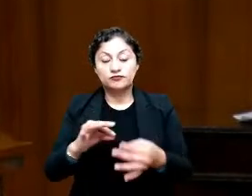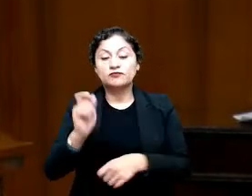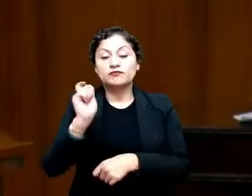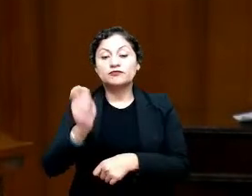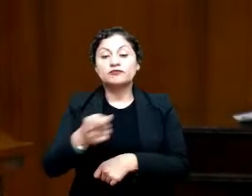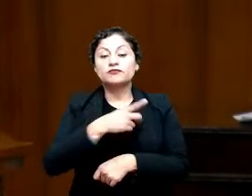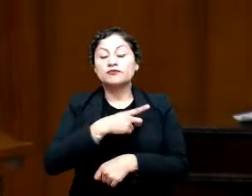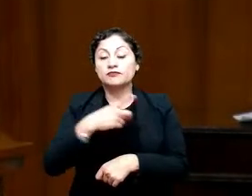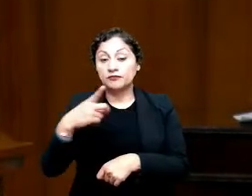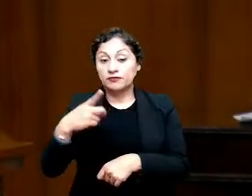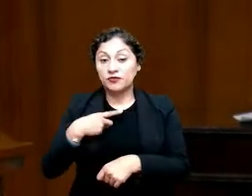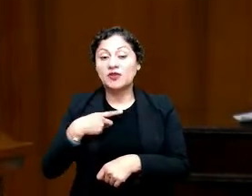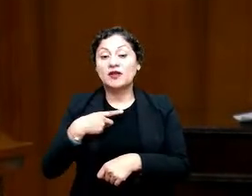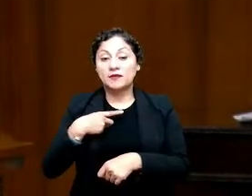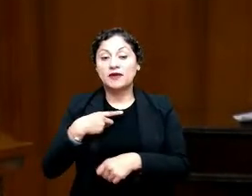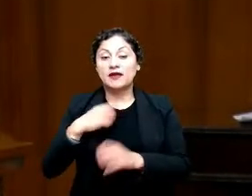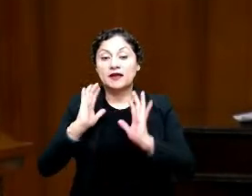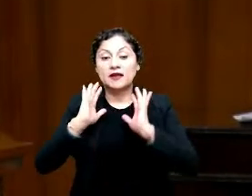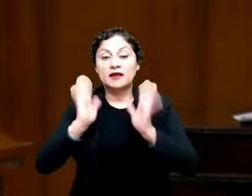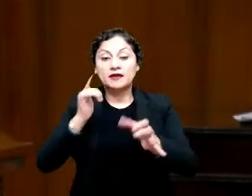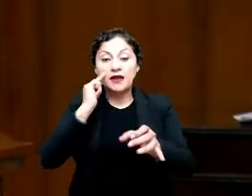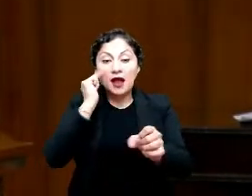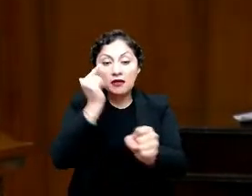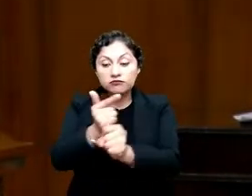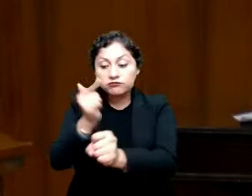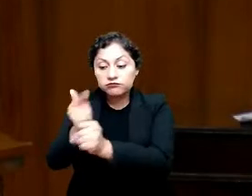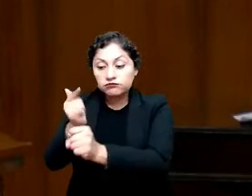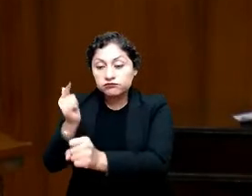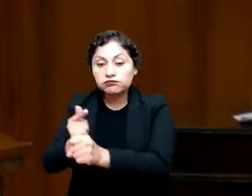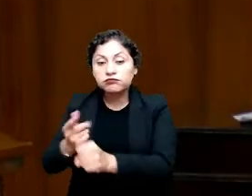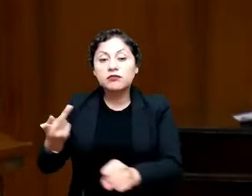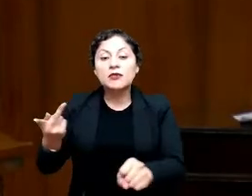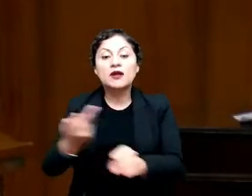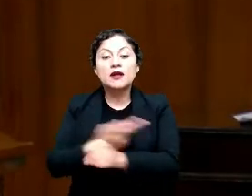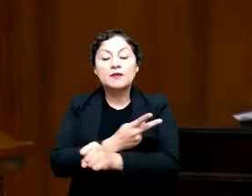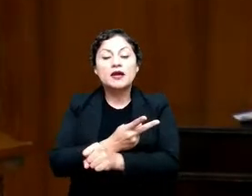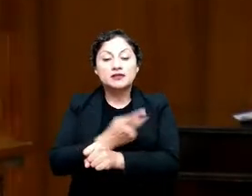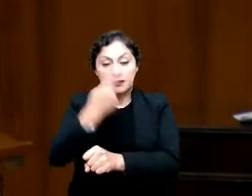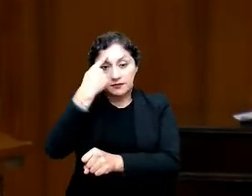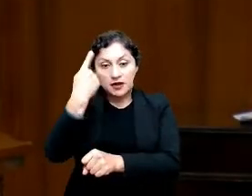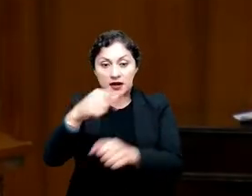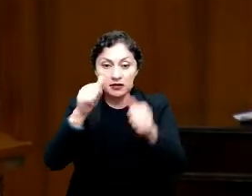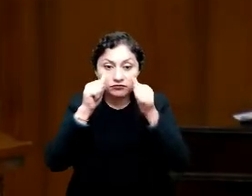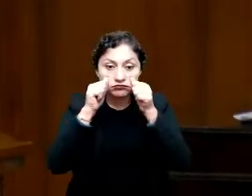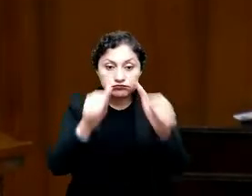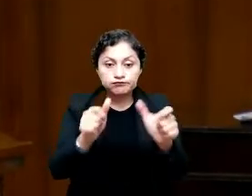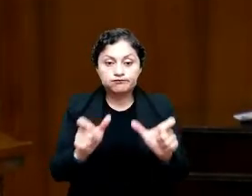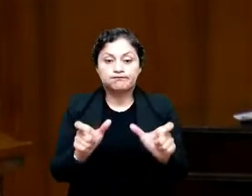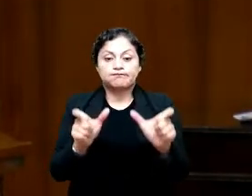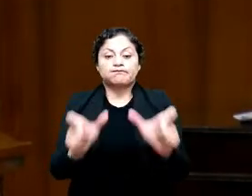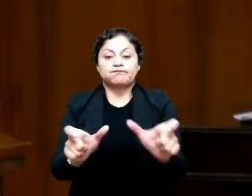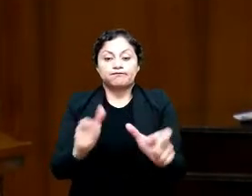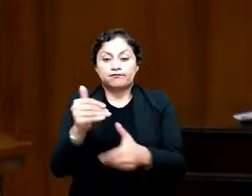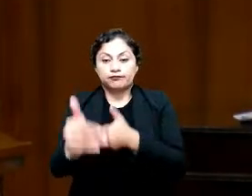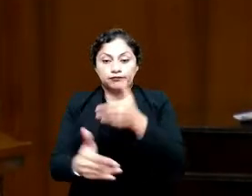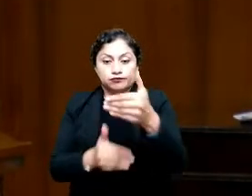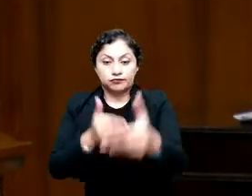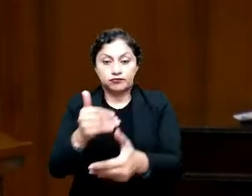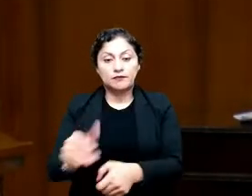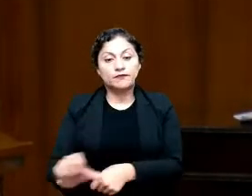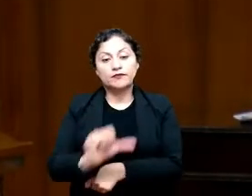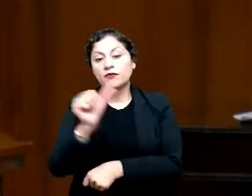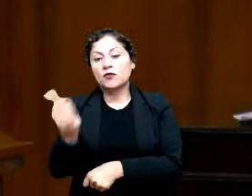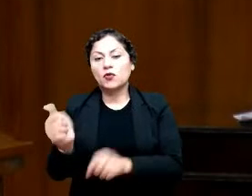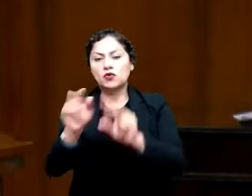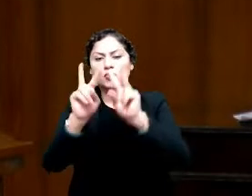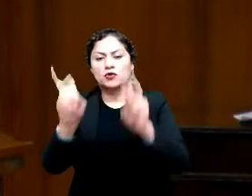delincuencial que permita el análisis de inteligencia y las acciones que permitan dar seguimiento. Otro tema que vi en las preguntas